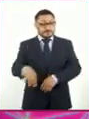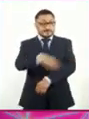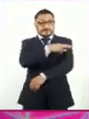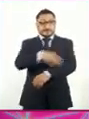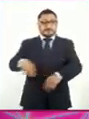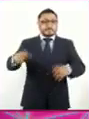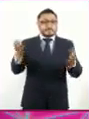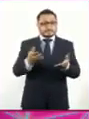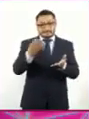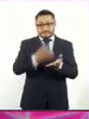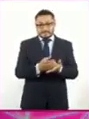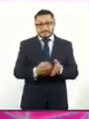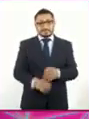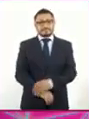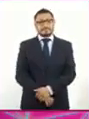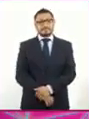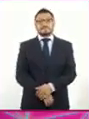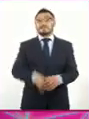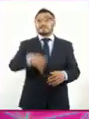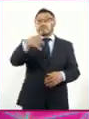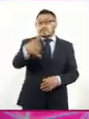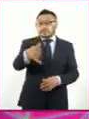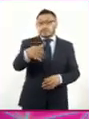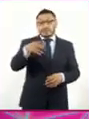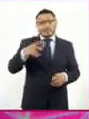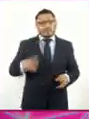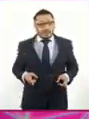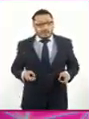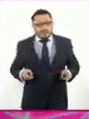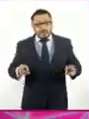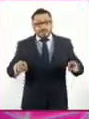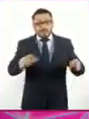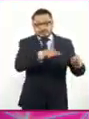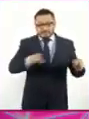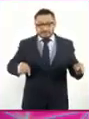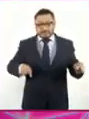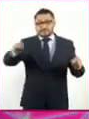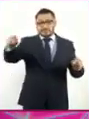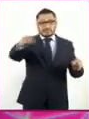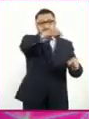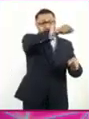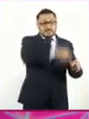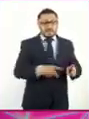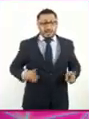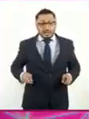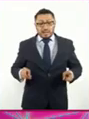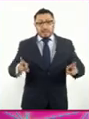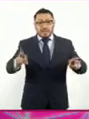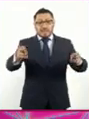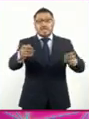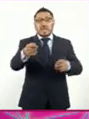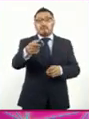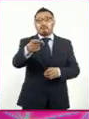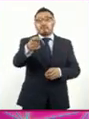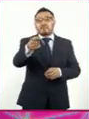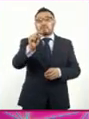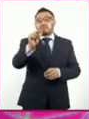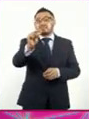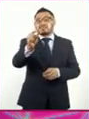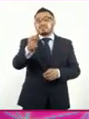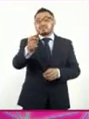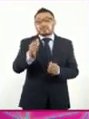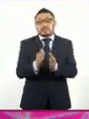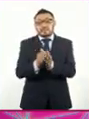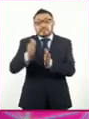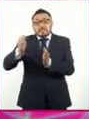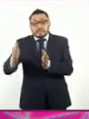nuestro cuaderno. Y vamos a recortar nuestro cartón solo un poco más grande que el